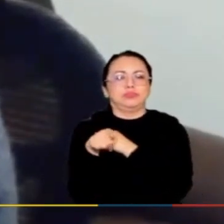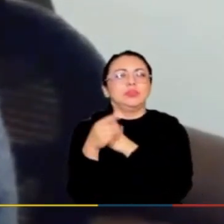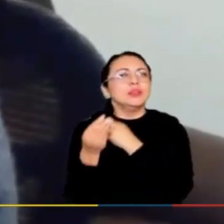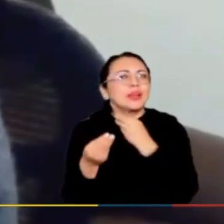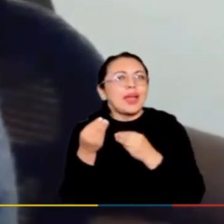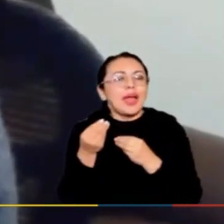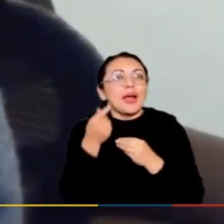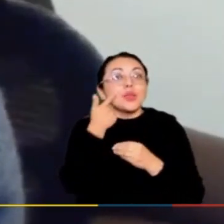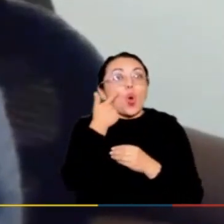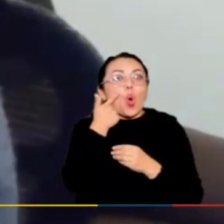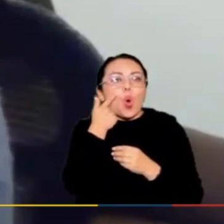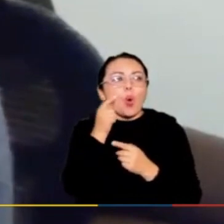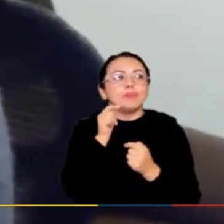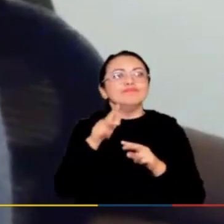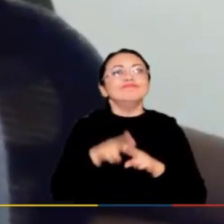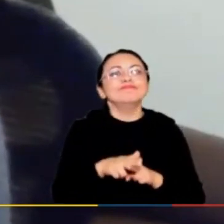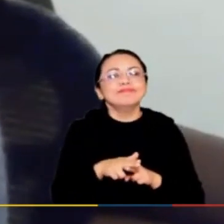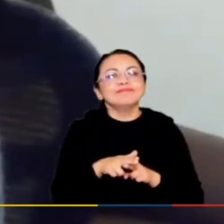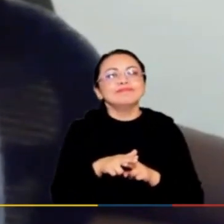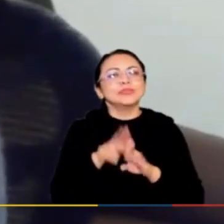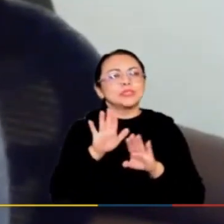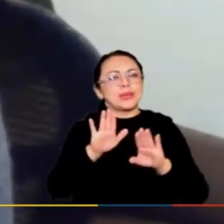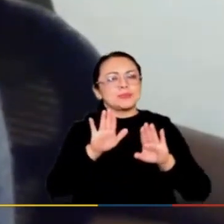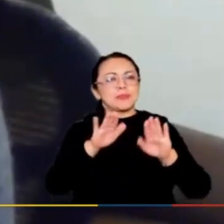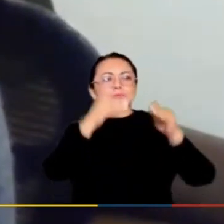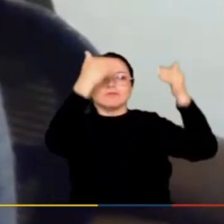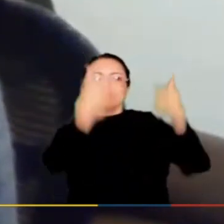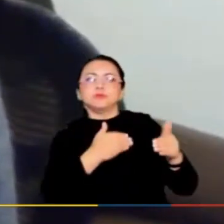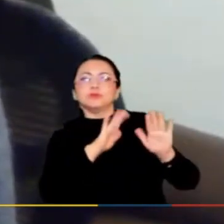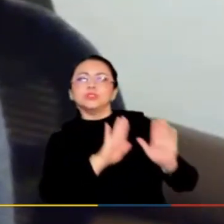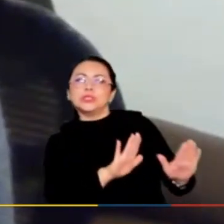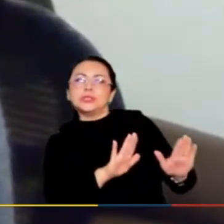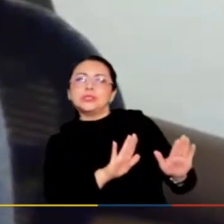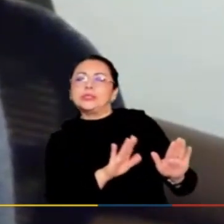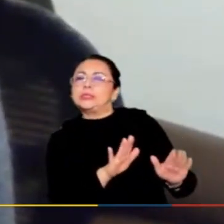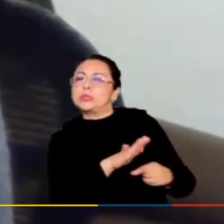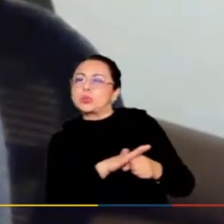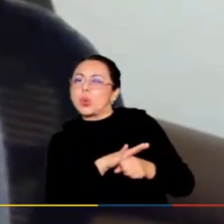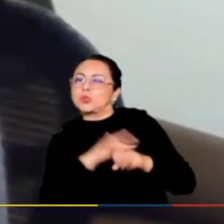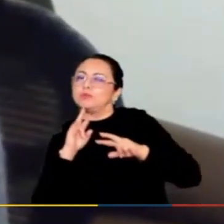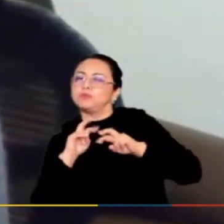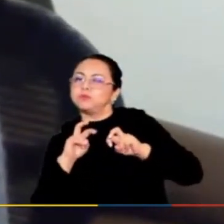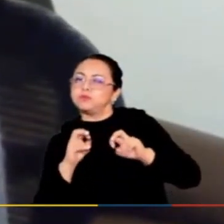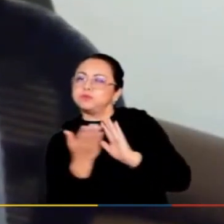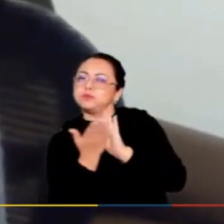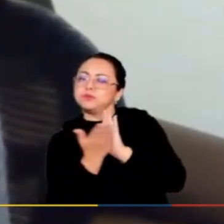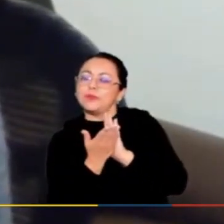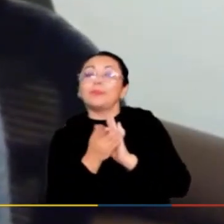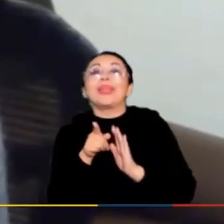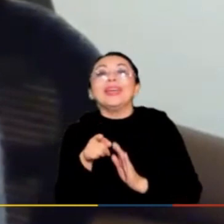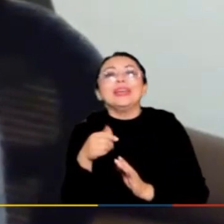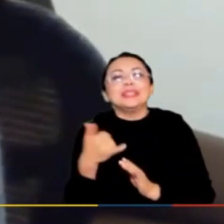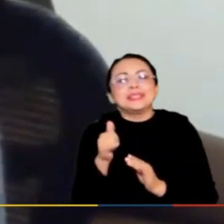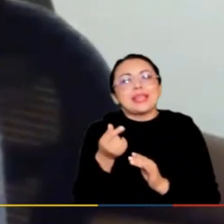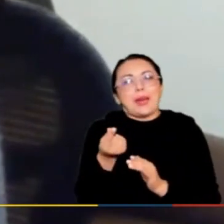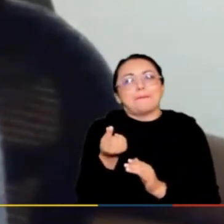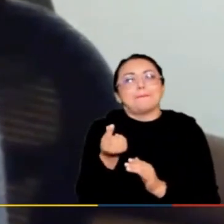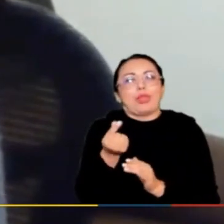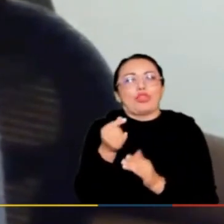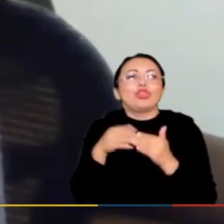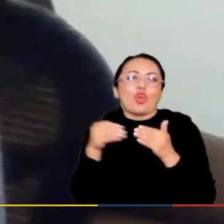la transacción, y esa es la pared que se le impone. Entonces, el hecho mismo de tener las divisas en su poder,